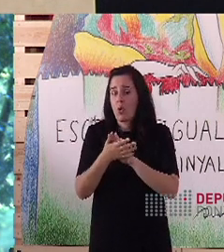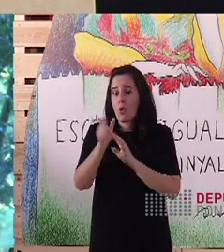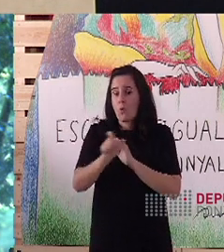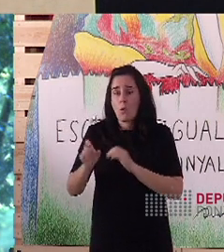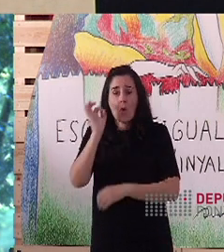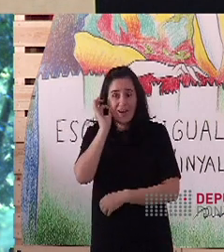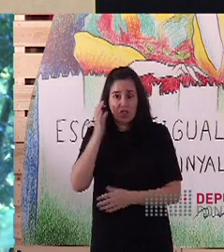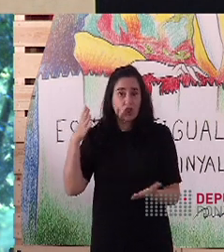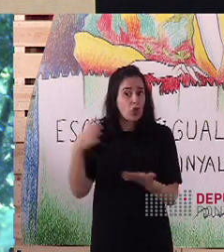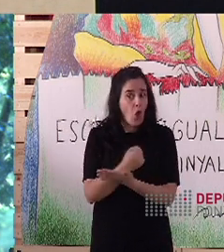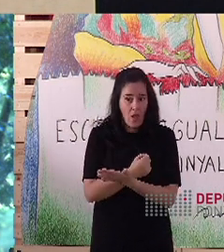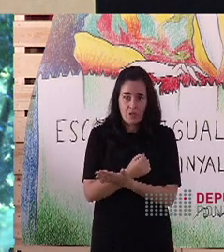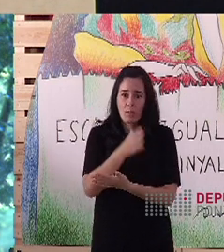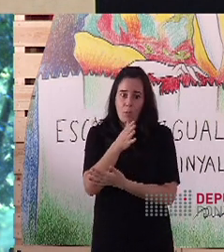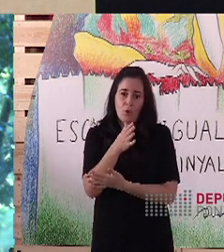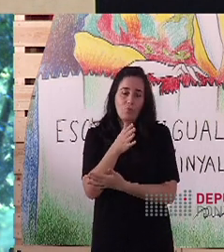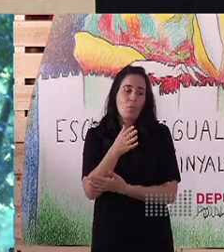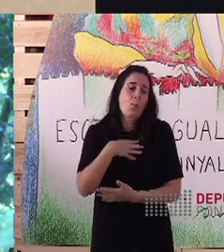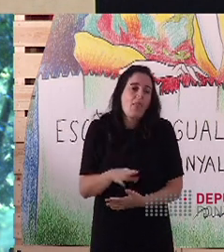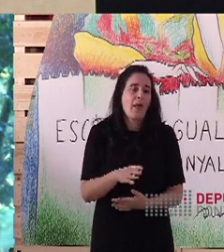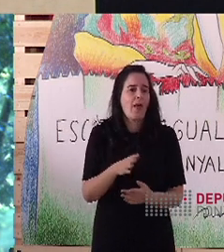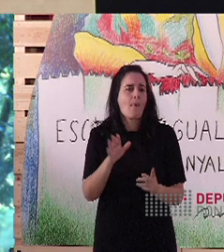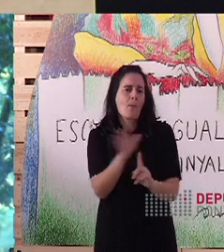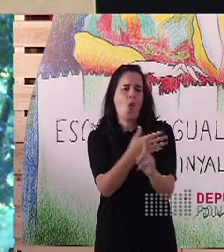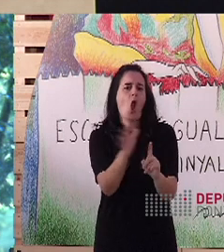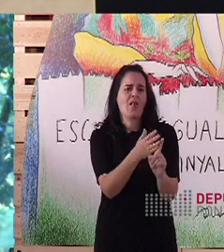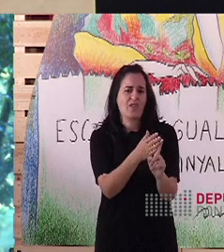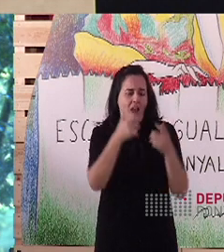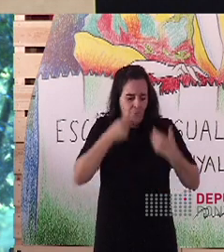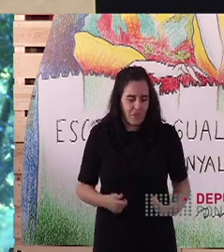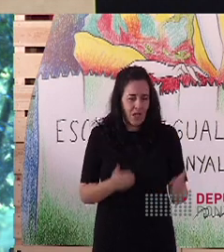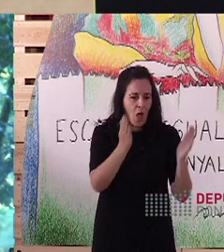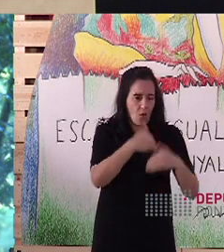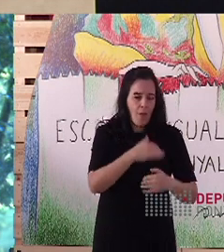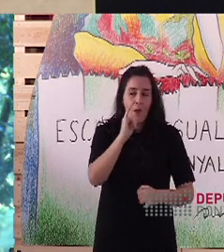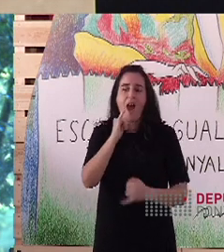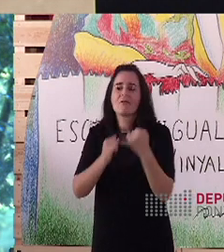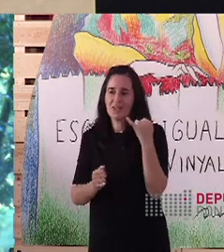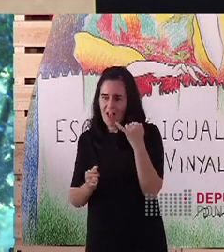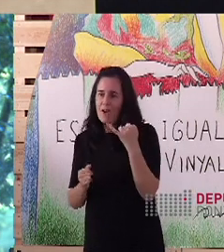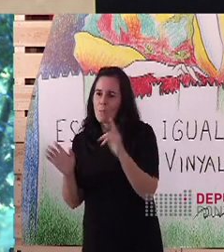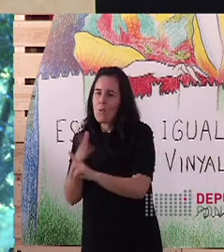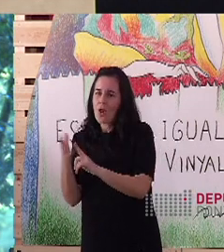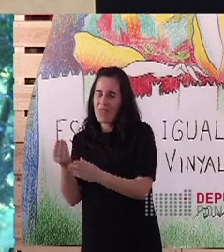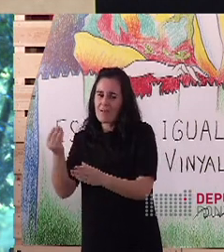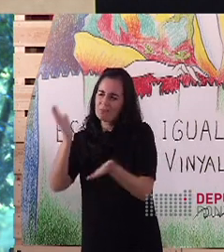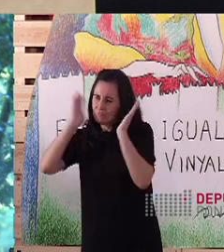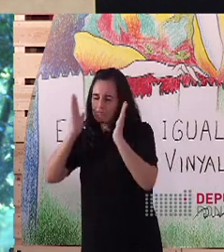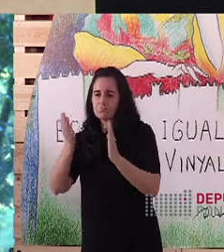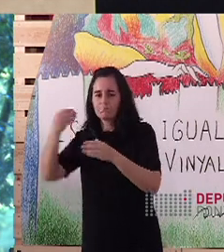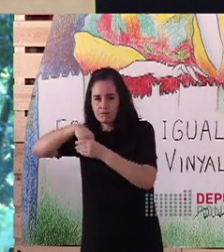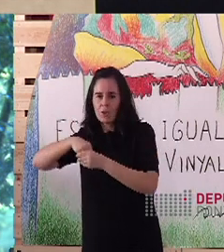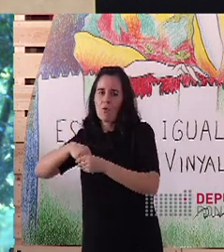física, sin embargo, simbólicamente, todas las mujeres somos depositarias de los varones, de la violencia de los